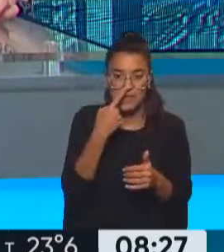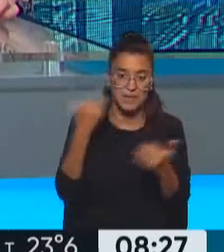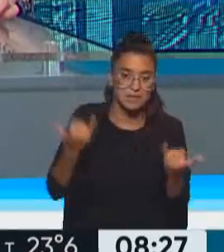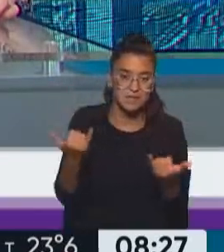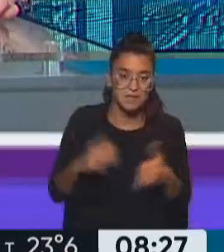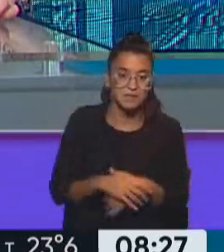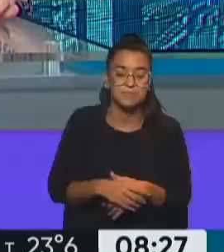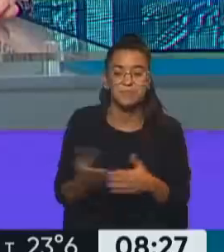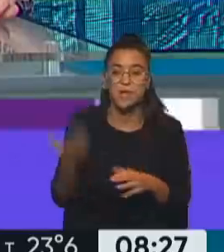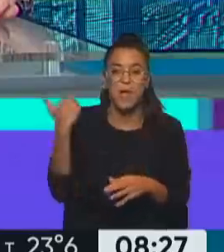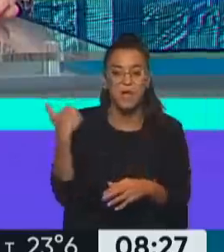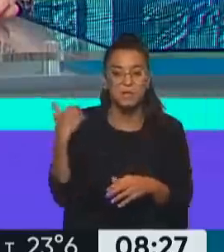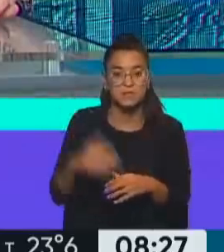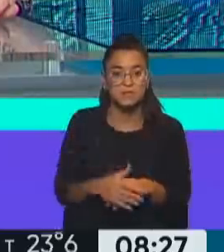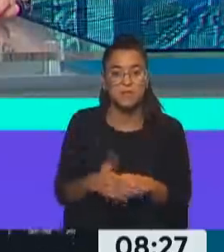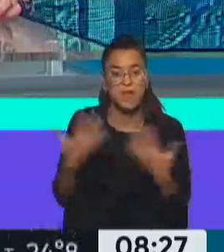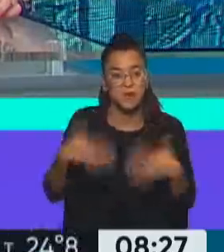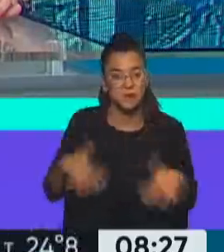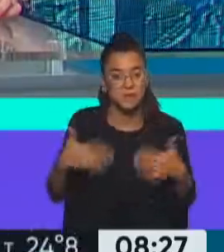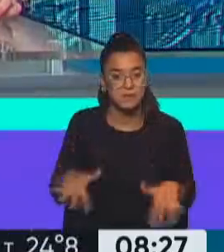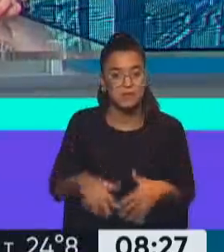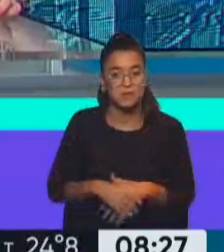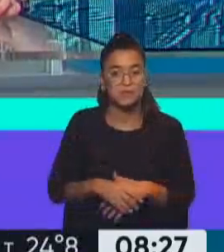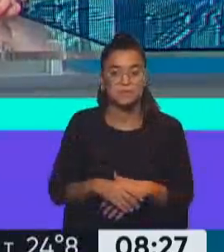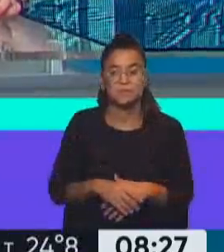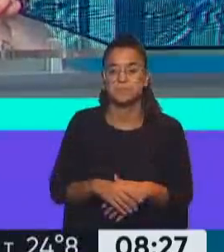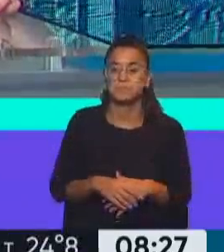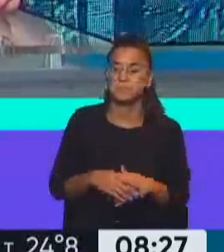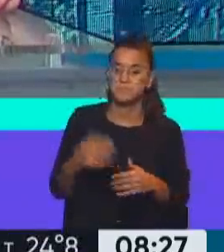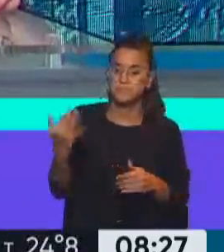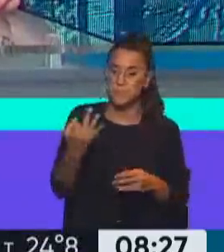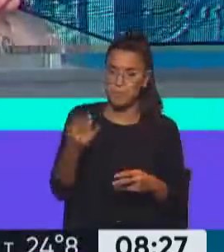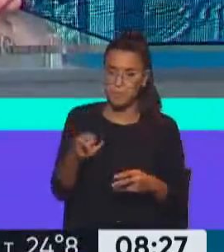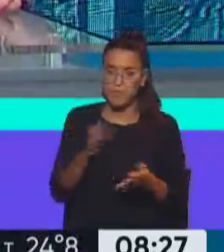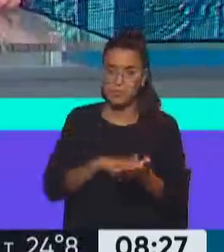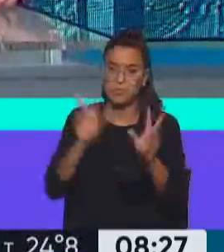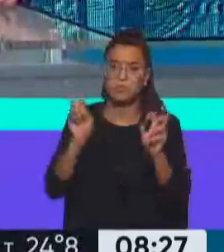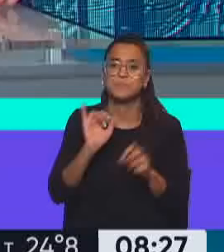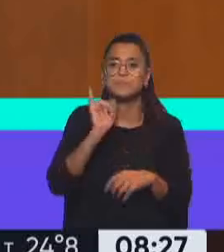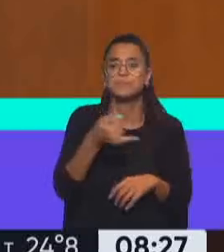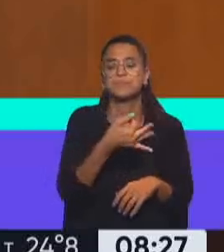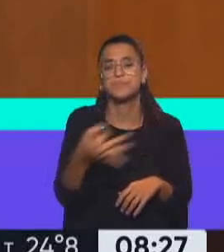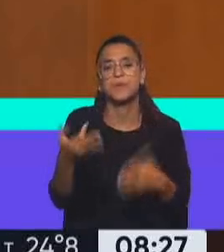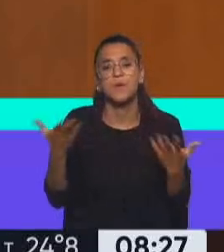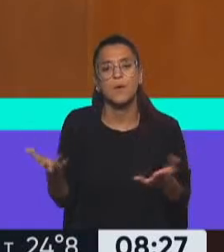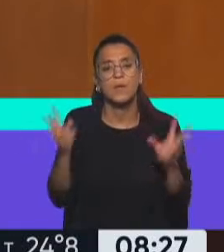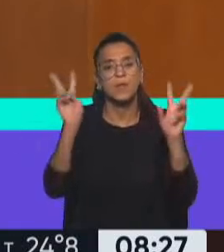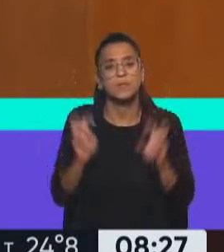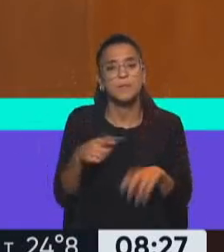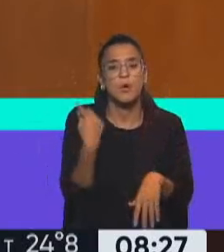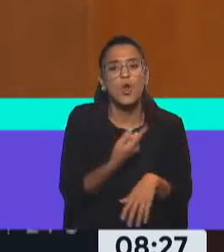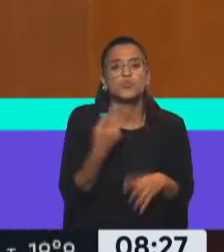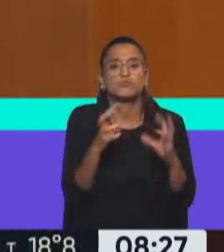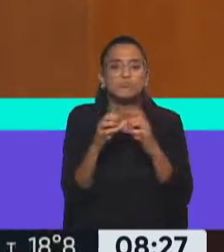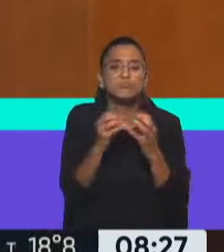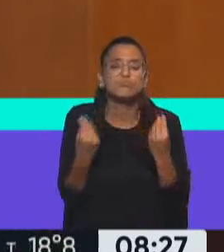¿no? Indudablemente. Y ayer fue un capítulo particularmente paradigmático sobre este tema. Sí, exacto. Bueno, el tema que venimos